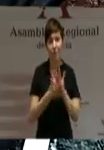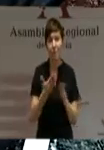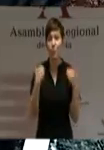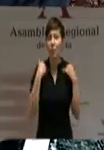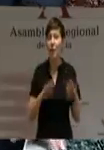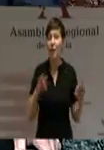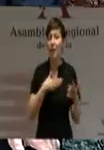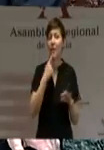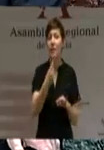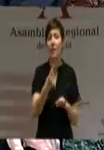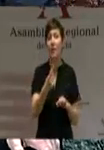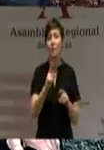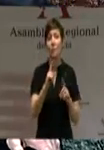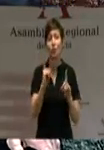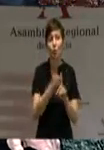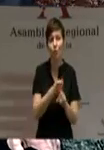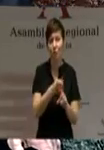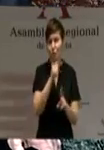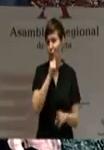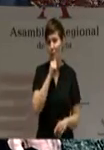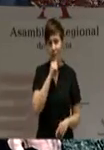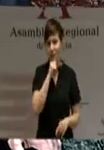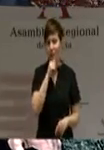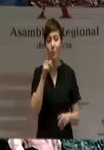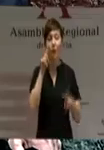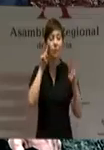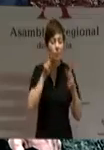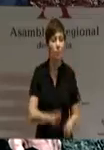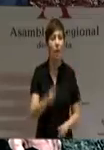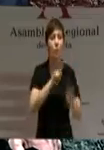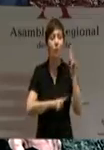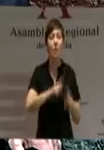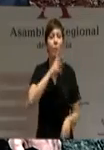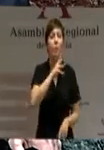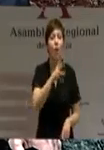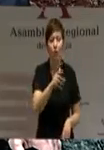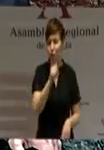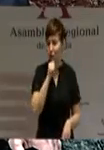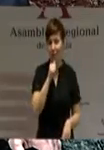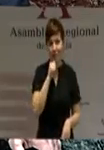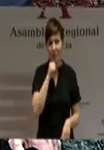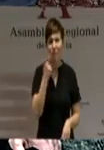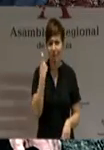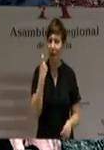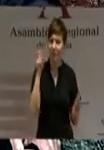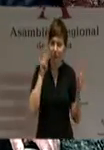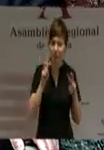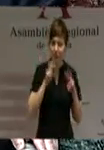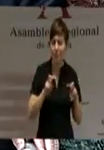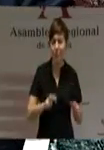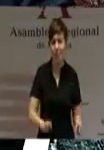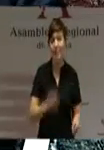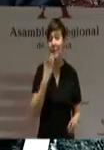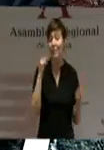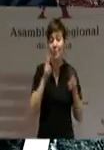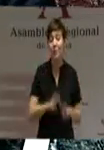de un diagnóstico certero de los problemas que tiene la región. Sin un diagnóstico bien realizado, difícilmente podemos abordar con garantía